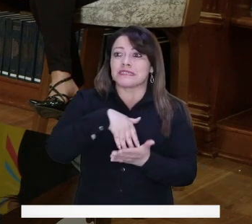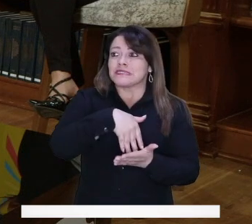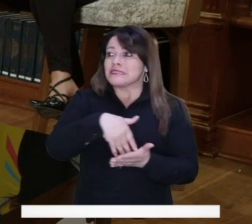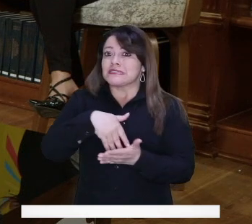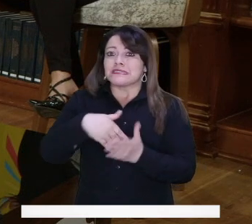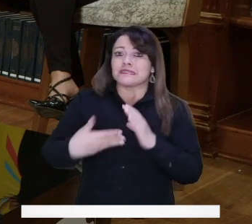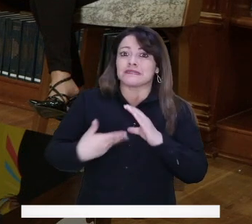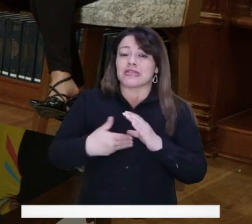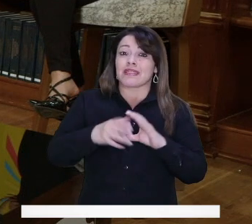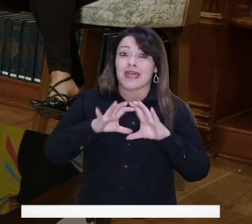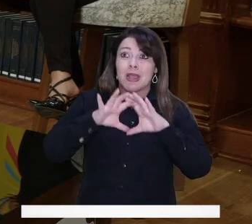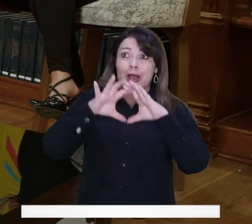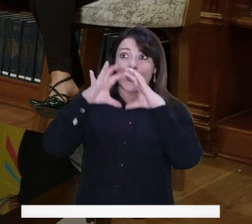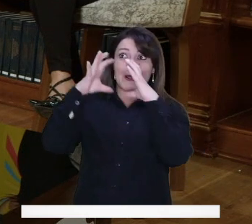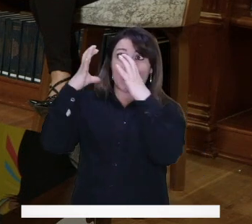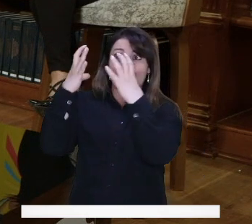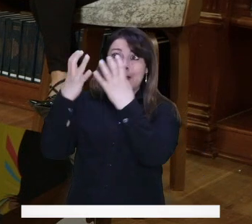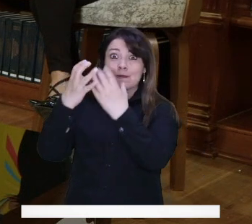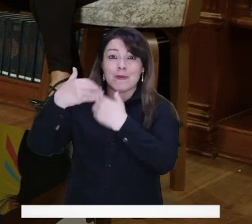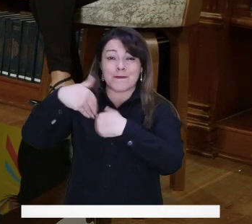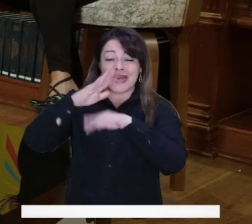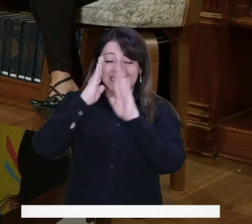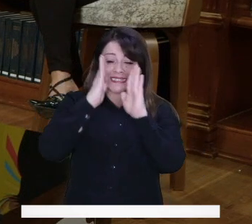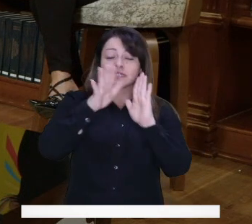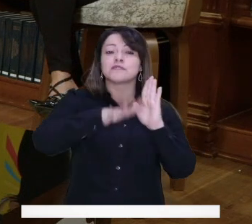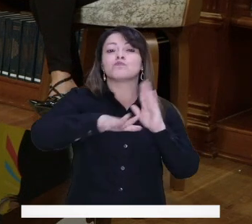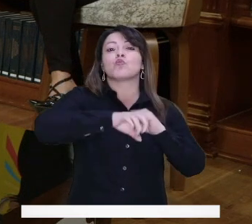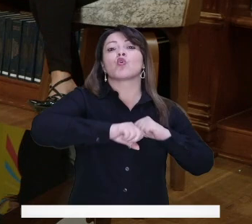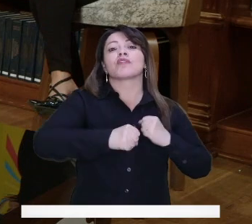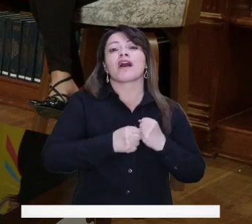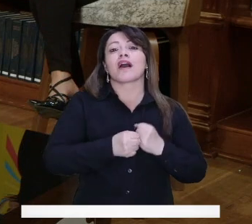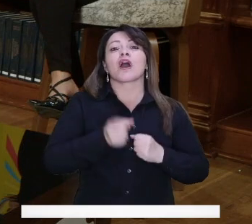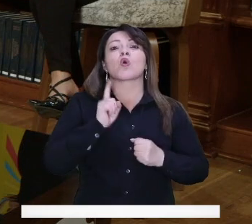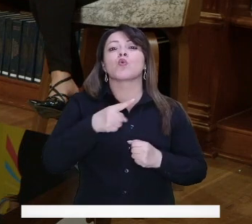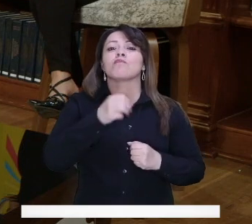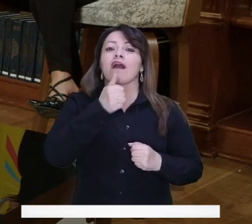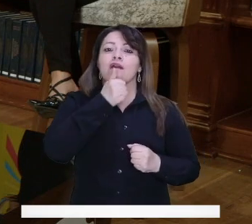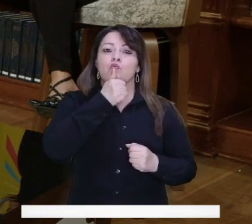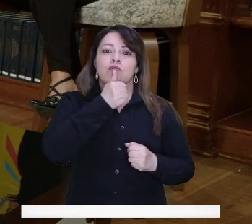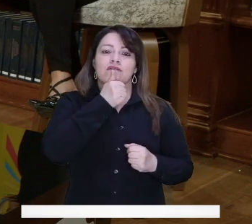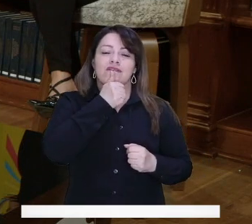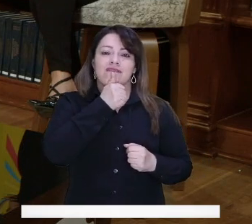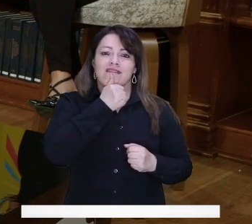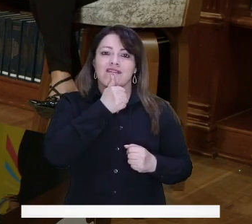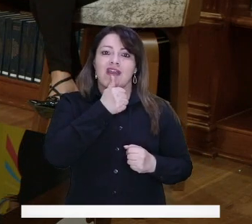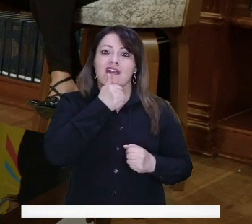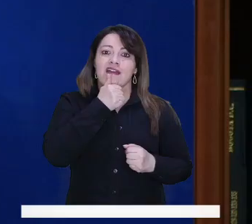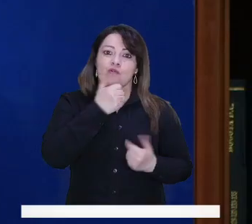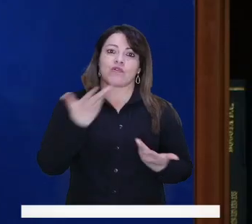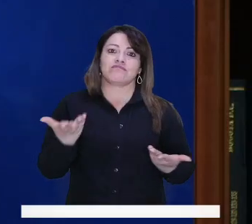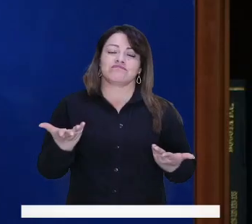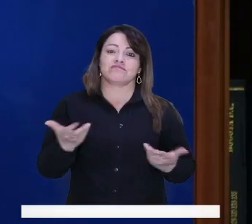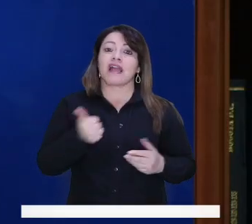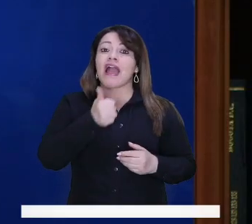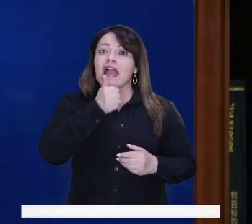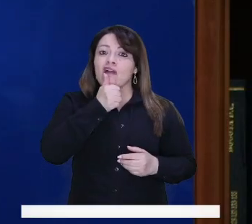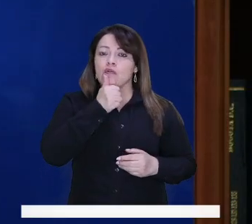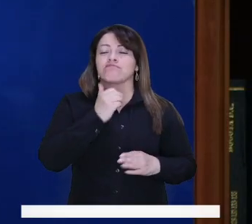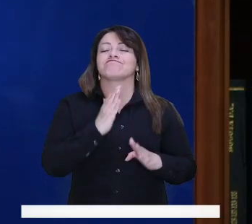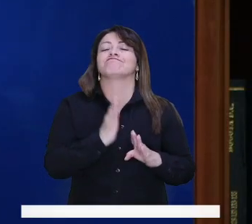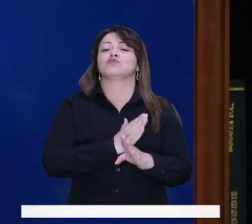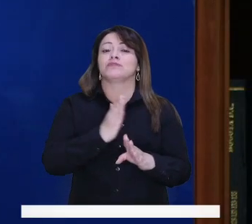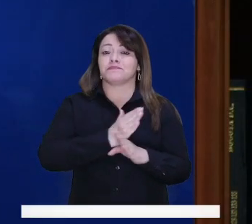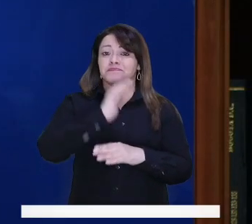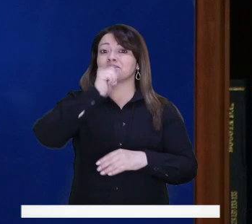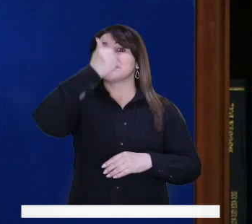crisis climática en el mundo, pero particularmente Bogotá, es el tema del agua. Y ese es el gran problema